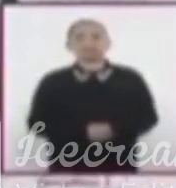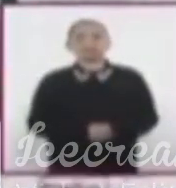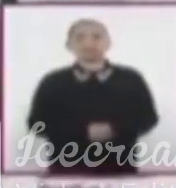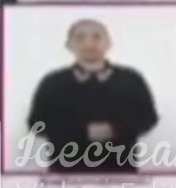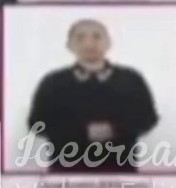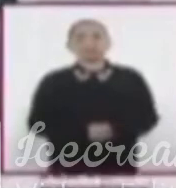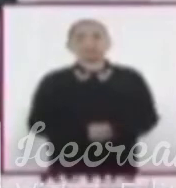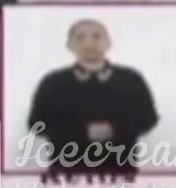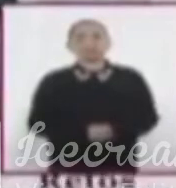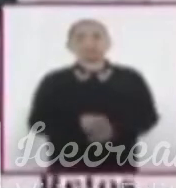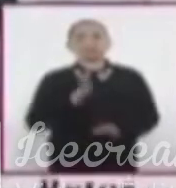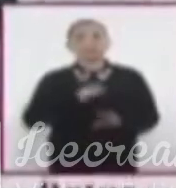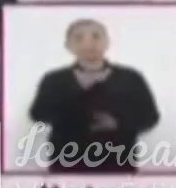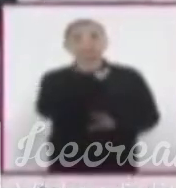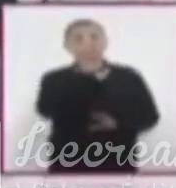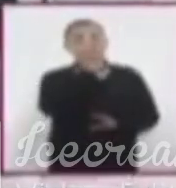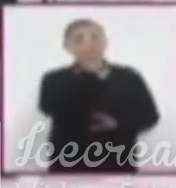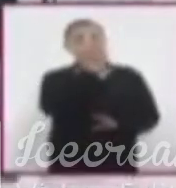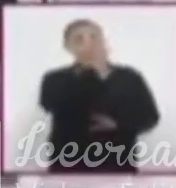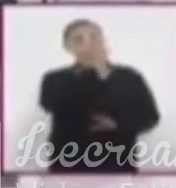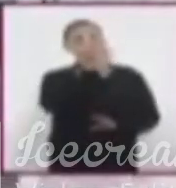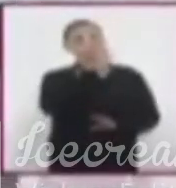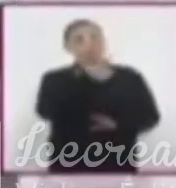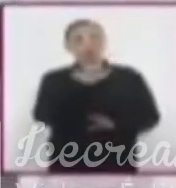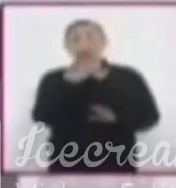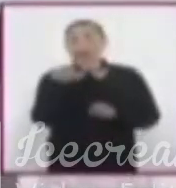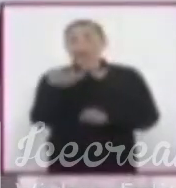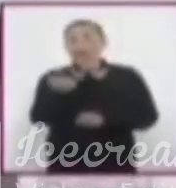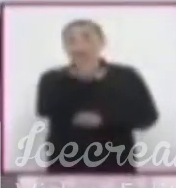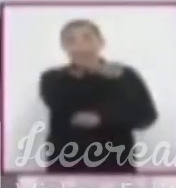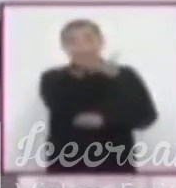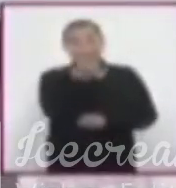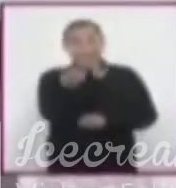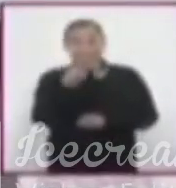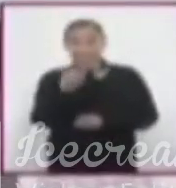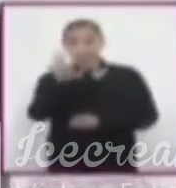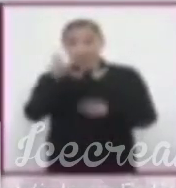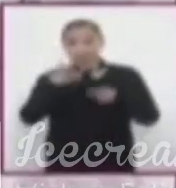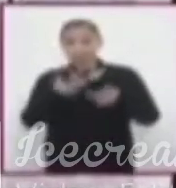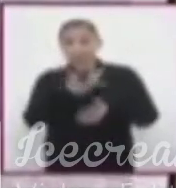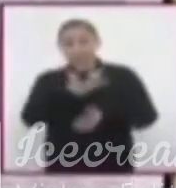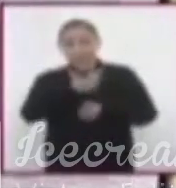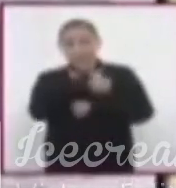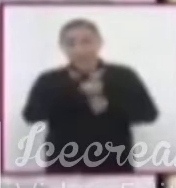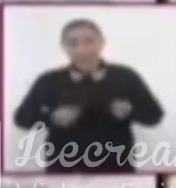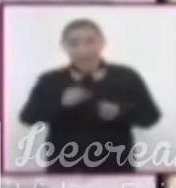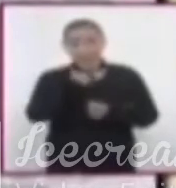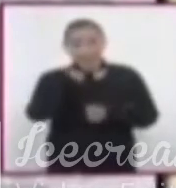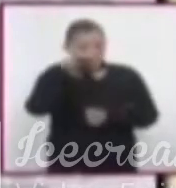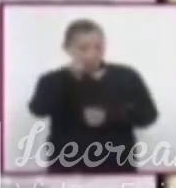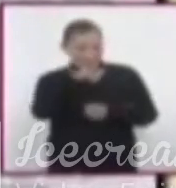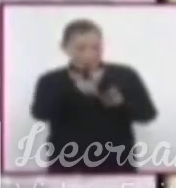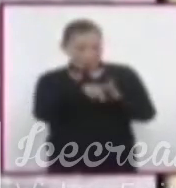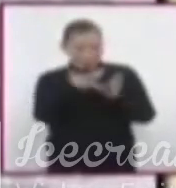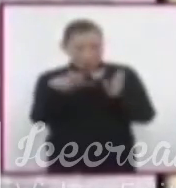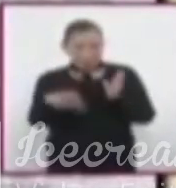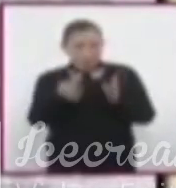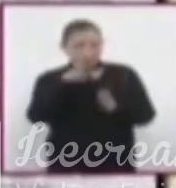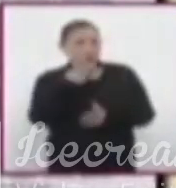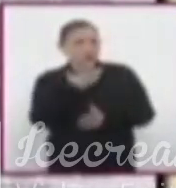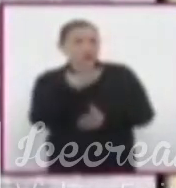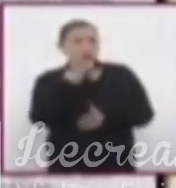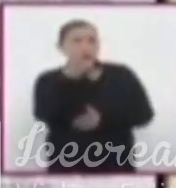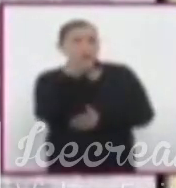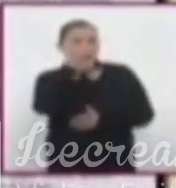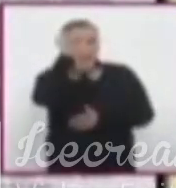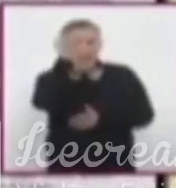En lugar de decir que 34 de cada 100 niños padecen obesidad, en el artículo que leyó Mateo se utilizó